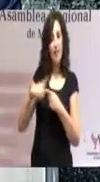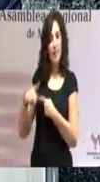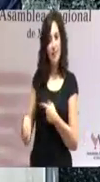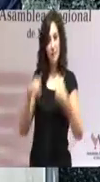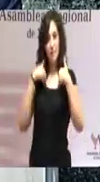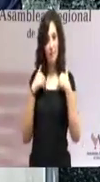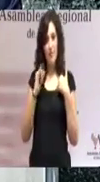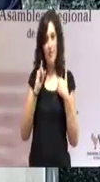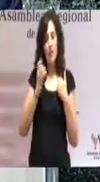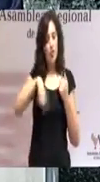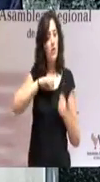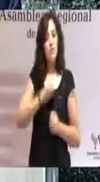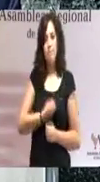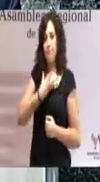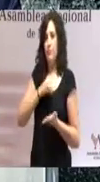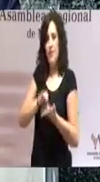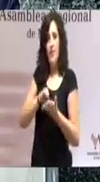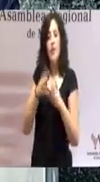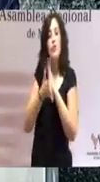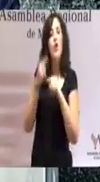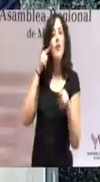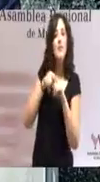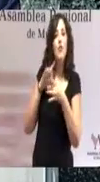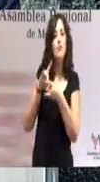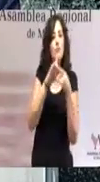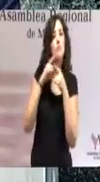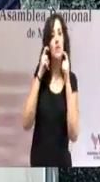servicio para seguir sumando esfuerzos en el progreso de esta región.